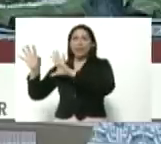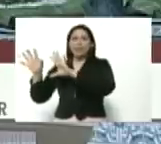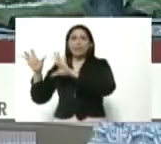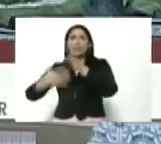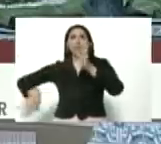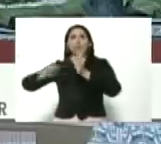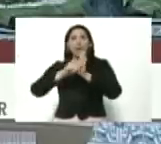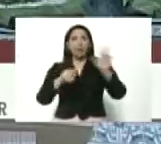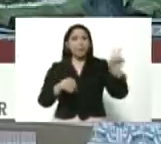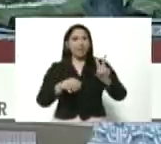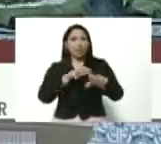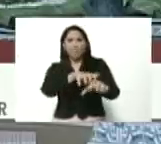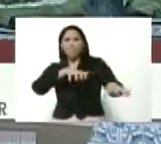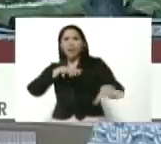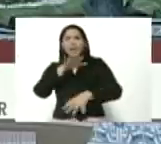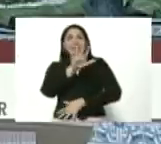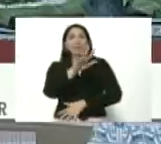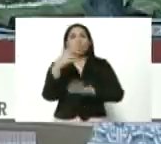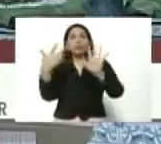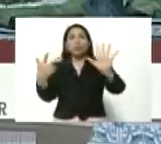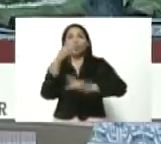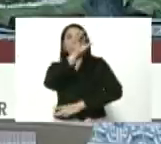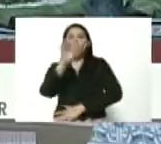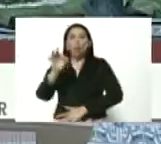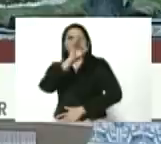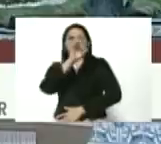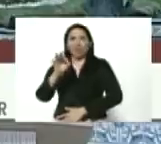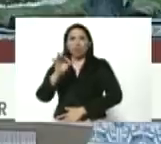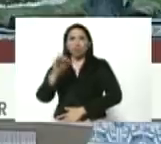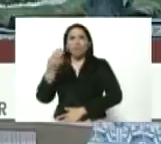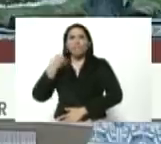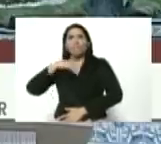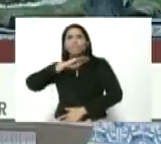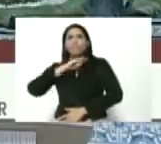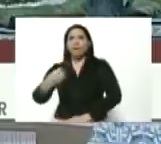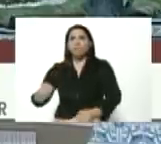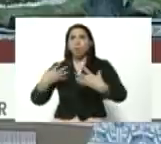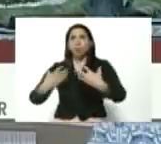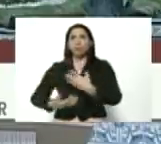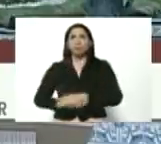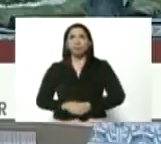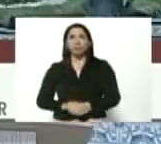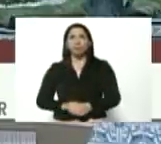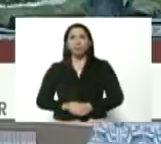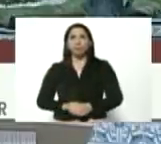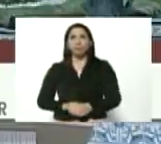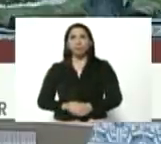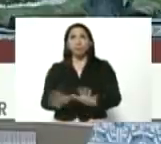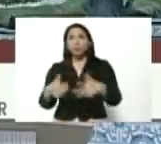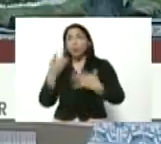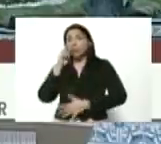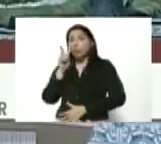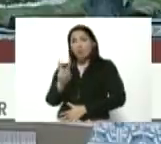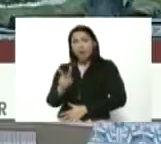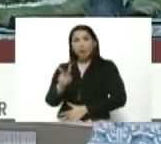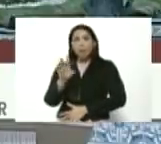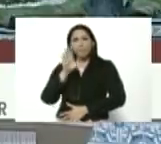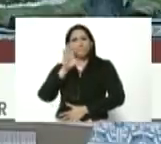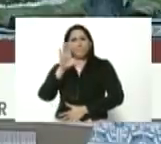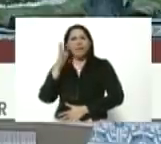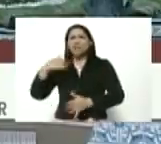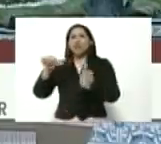una mayoría de 58 por ciento de los casos importados cuando vemos el país de